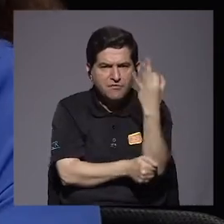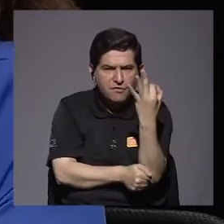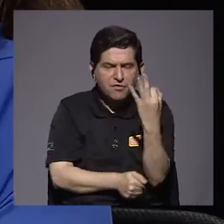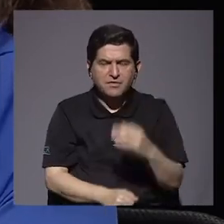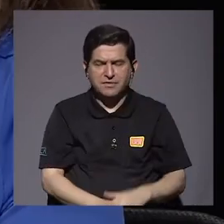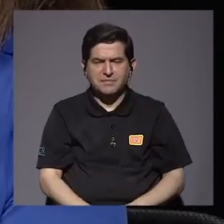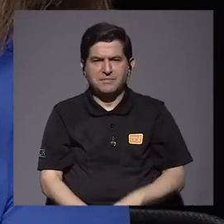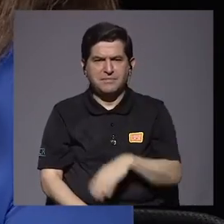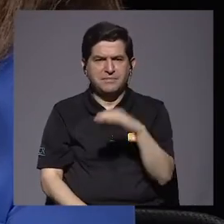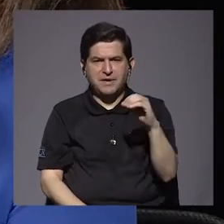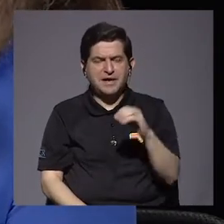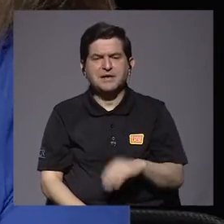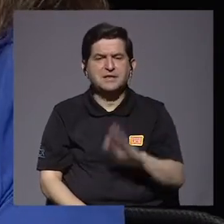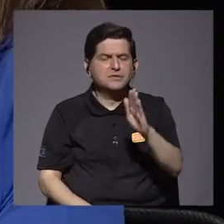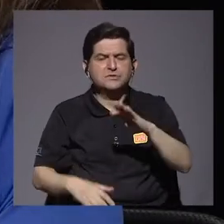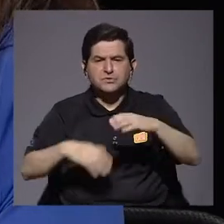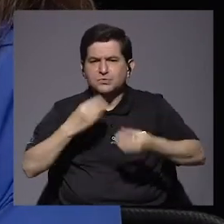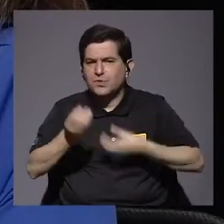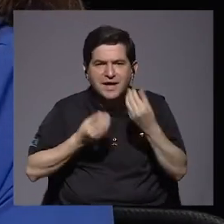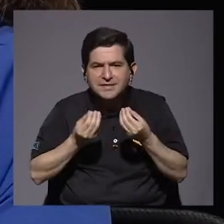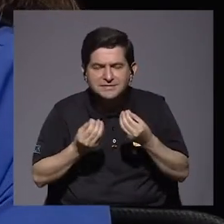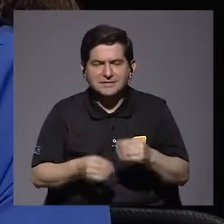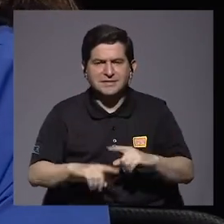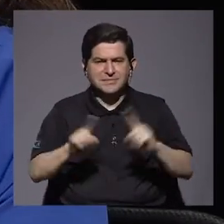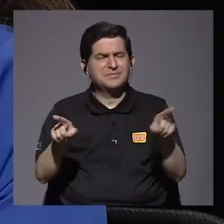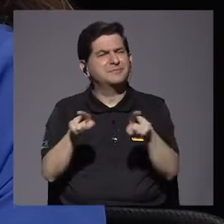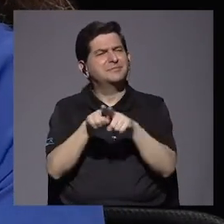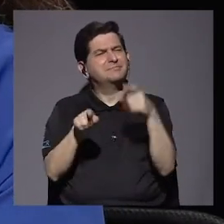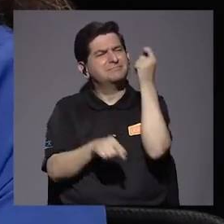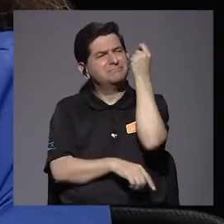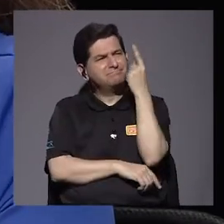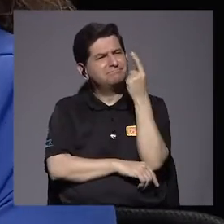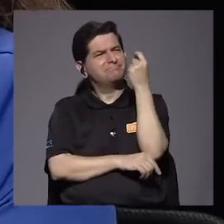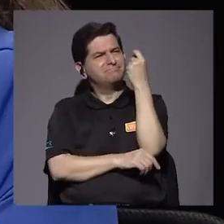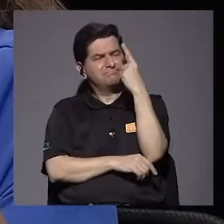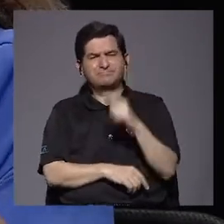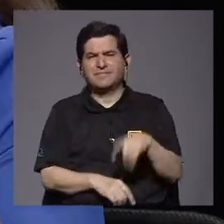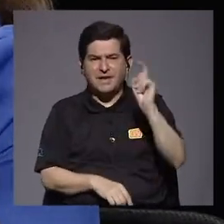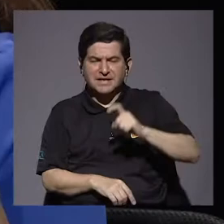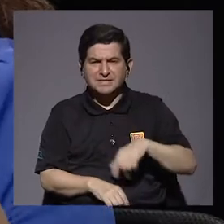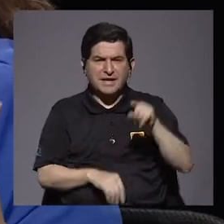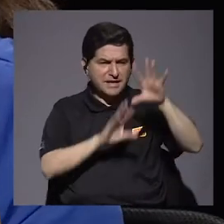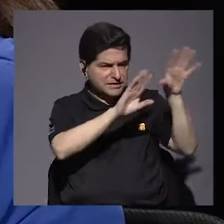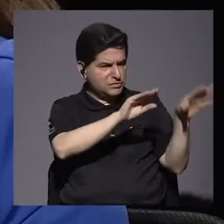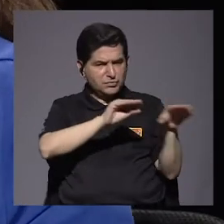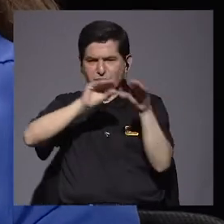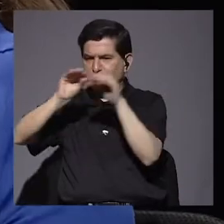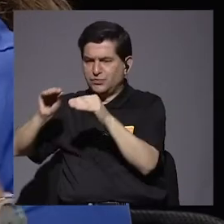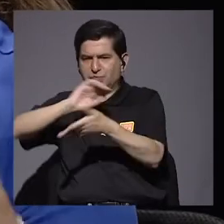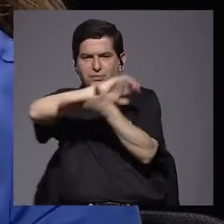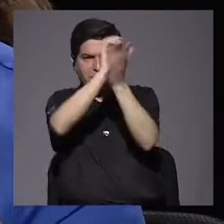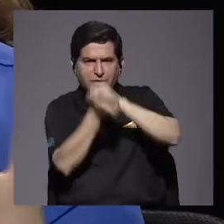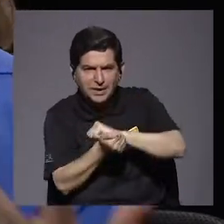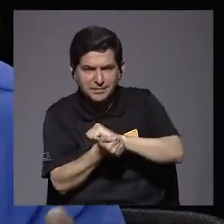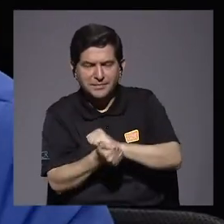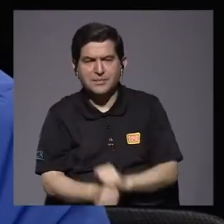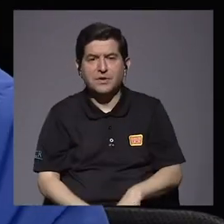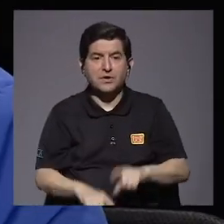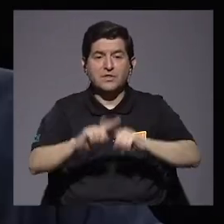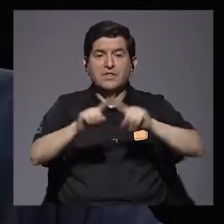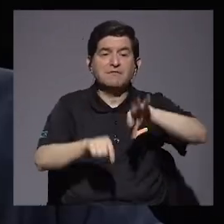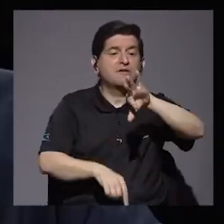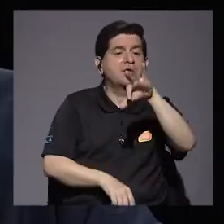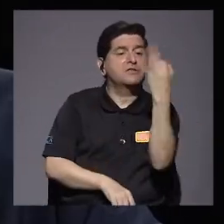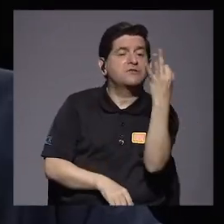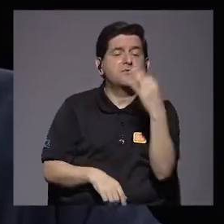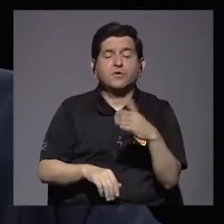estilo. Lo que pasa es que también hay que también entender que hay que hacer esa migración, como ese cambio, y buscar formas